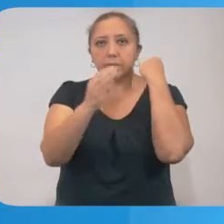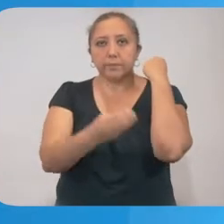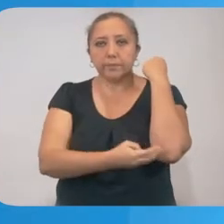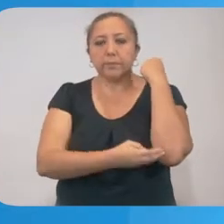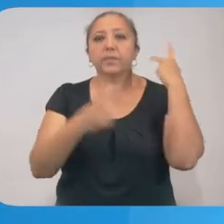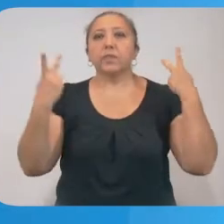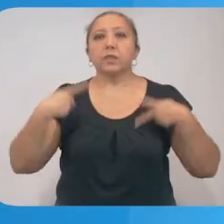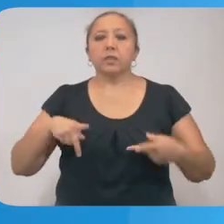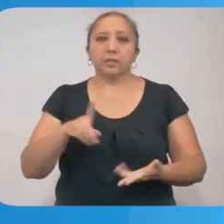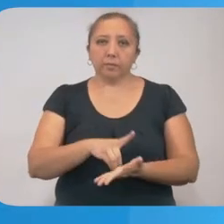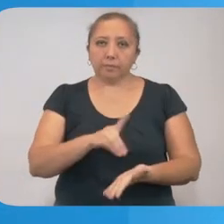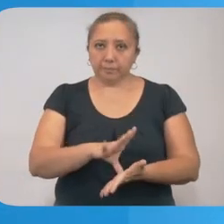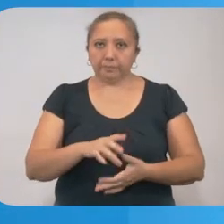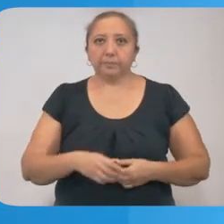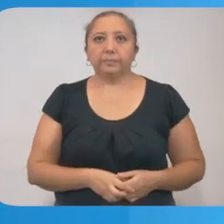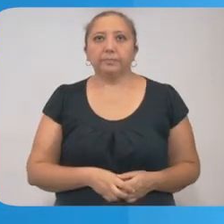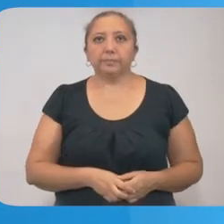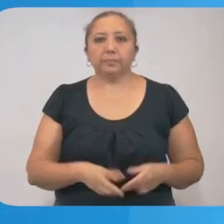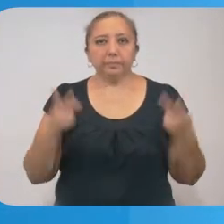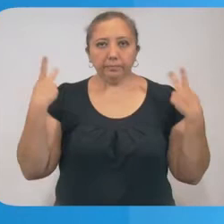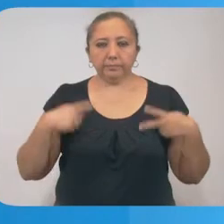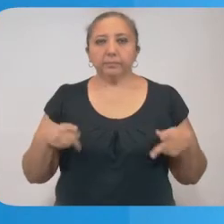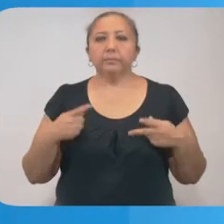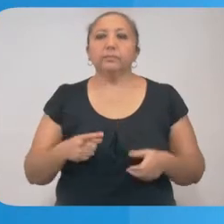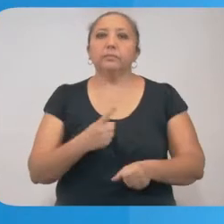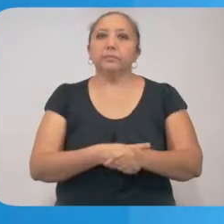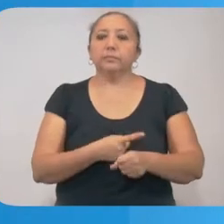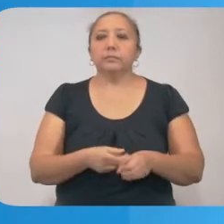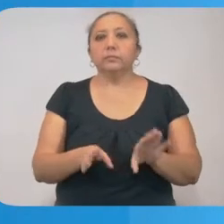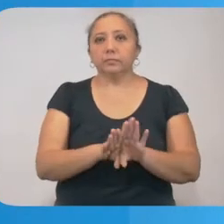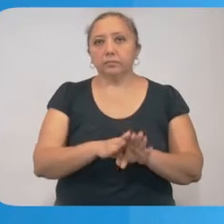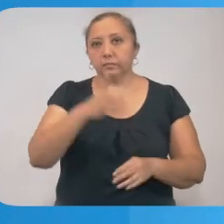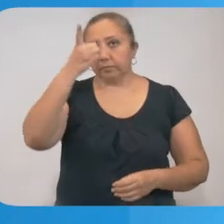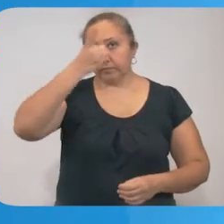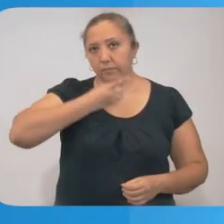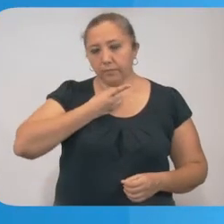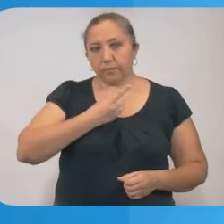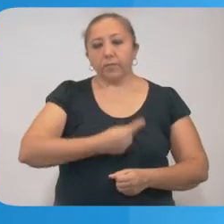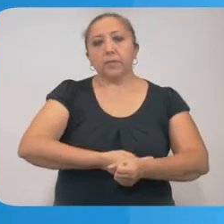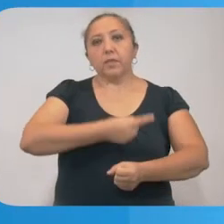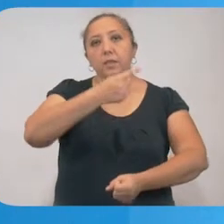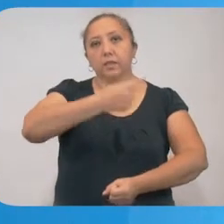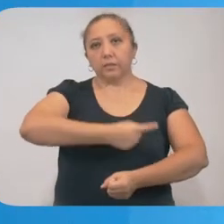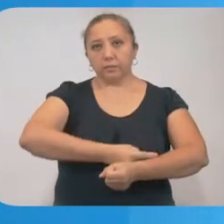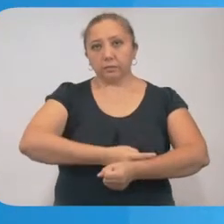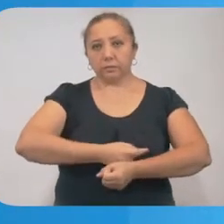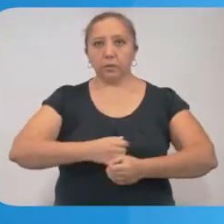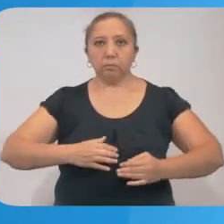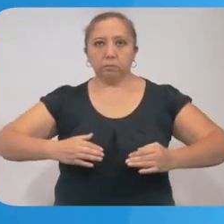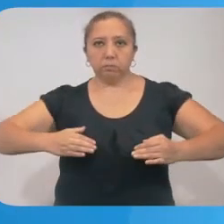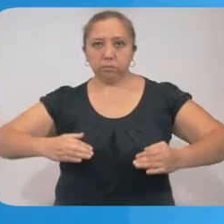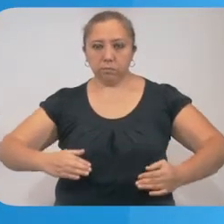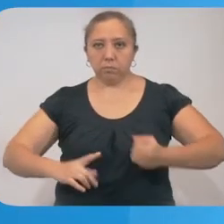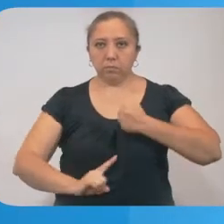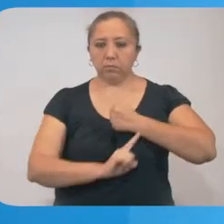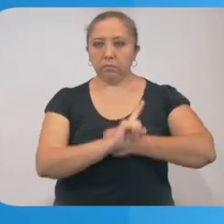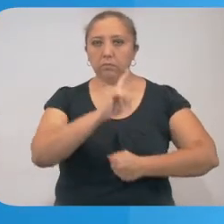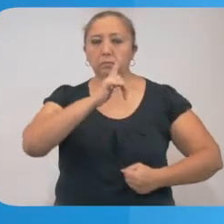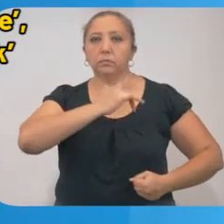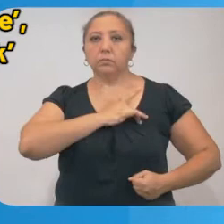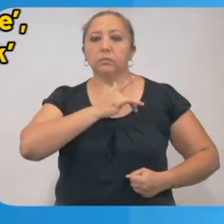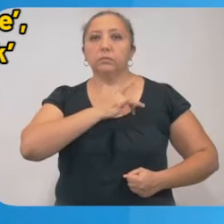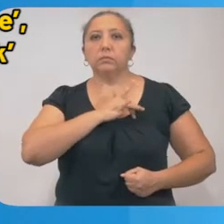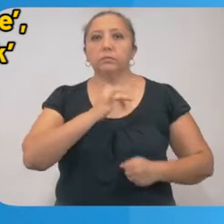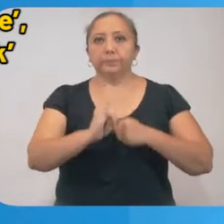embarazadas, personas con discapacidad, personas con padecimientos como diabetes, hipertensión, sobrepeso, problemas